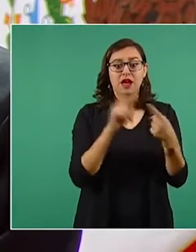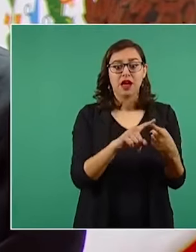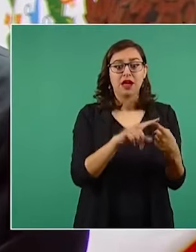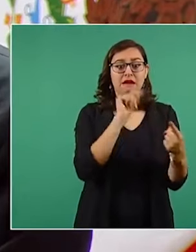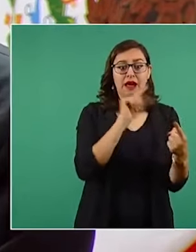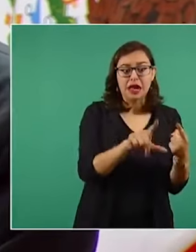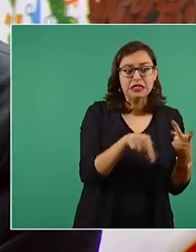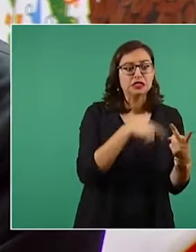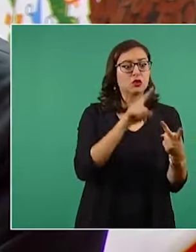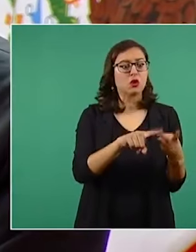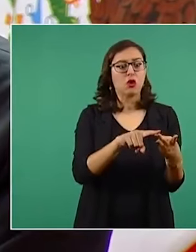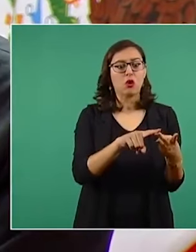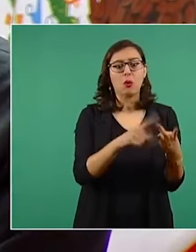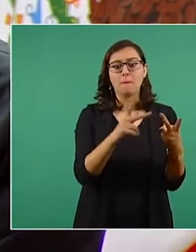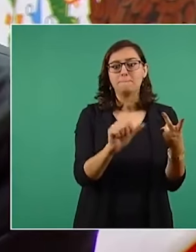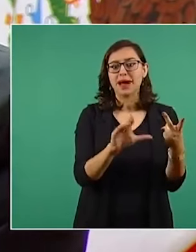o del Pacífico